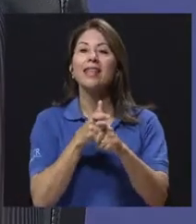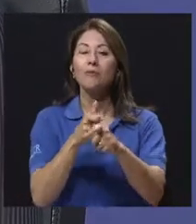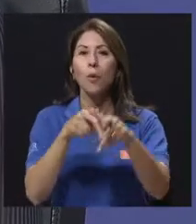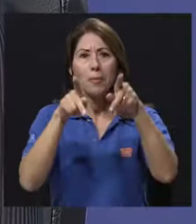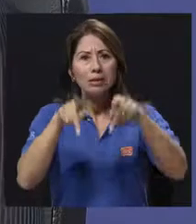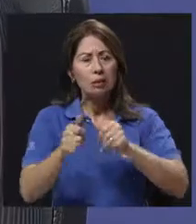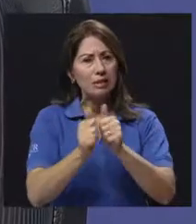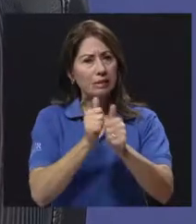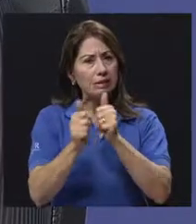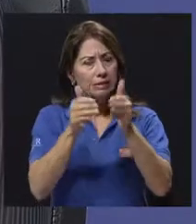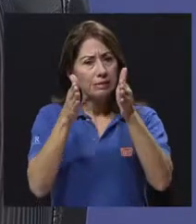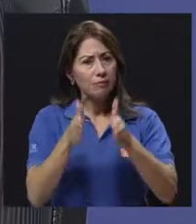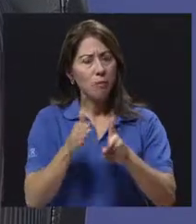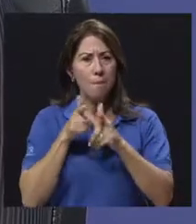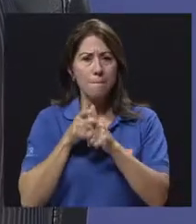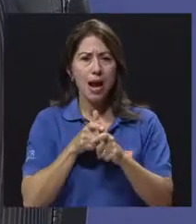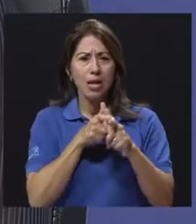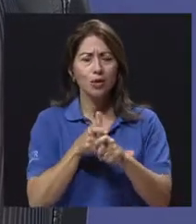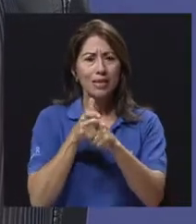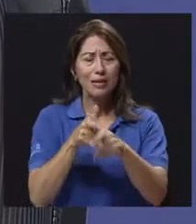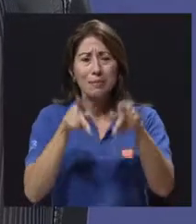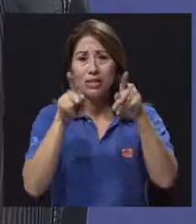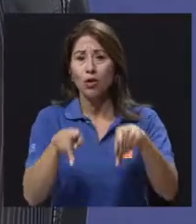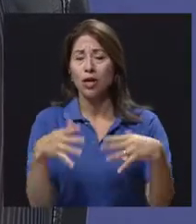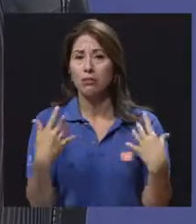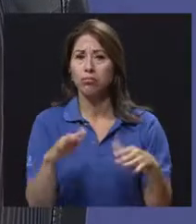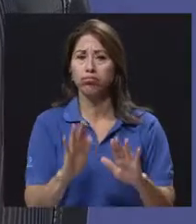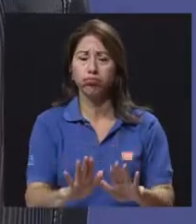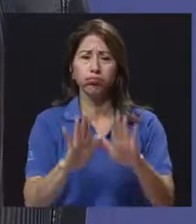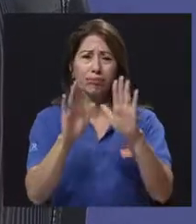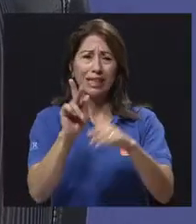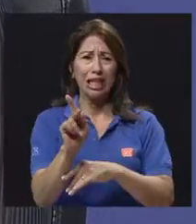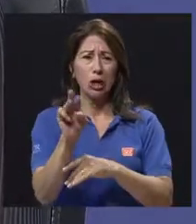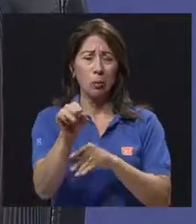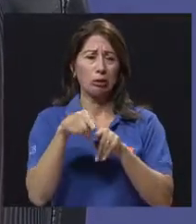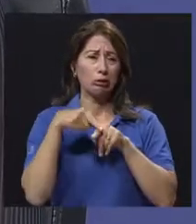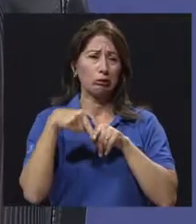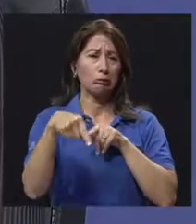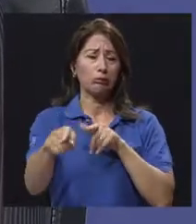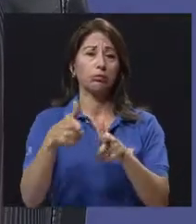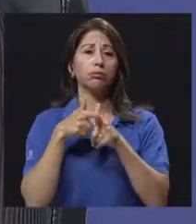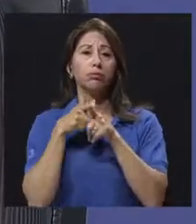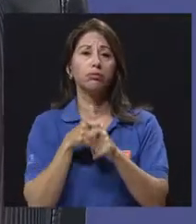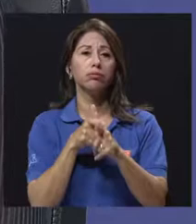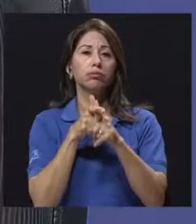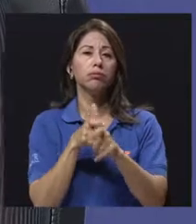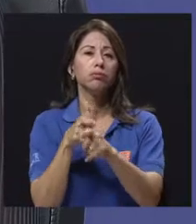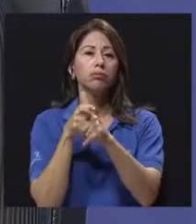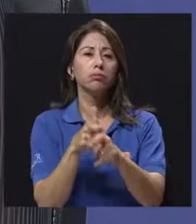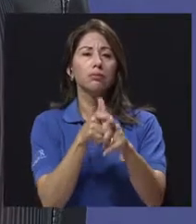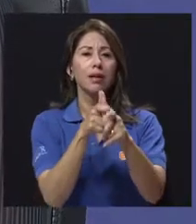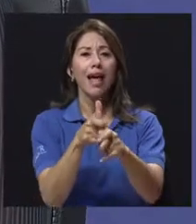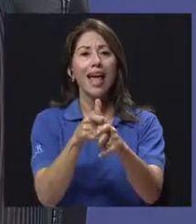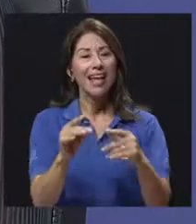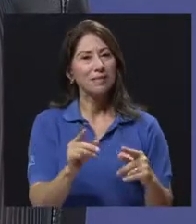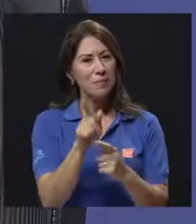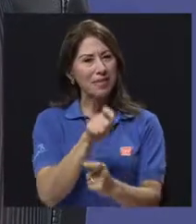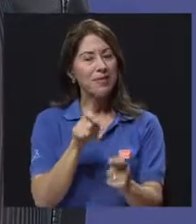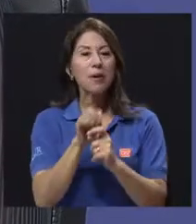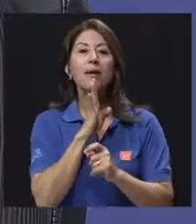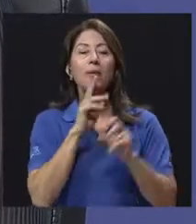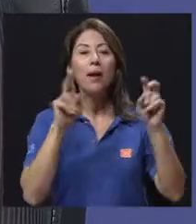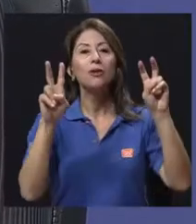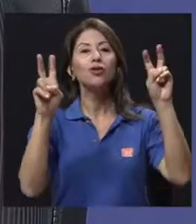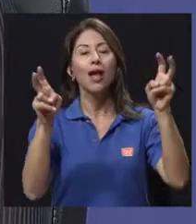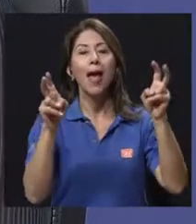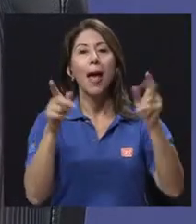los maratonistas, sobre esas personas increíbles que corren esa cantidad de kilómetros. Ciertamente. Y bueno, específicamente sobre el Maratón de